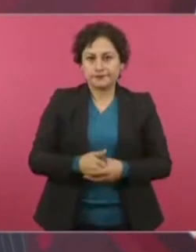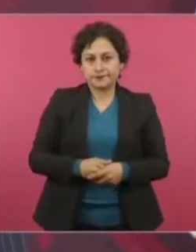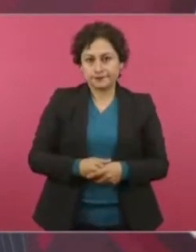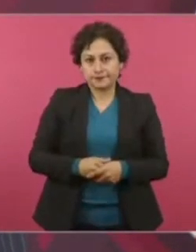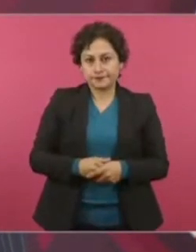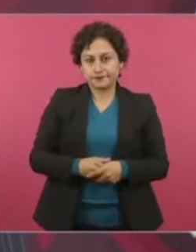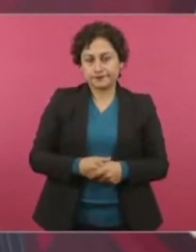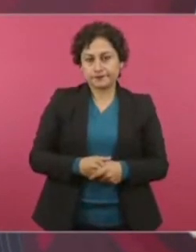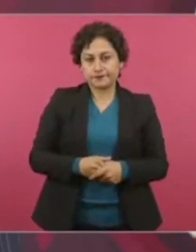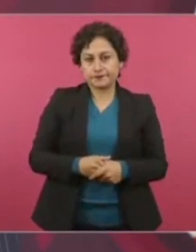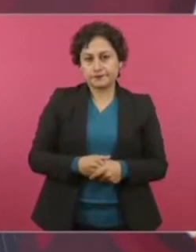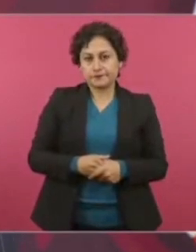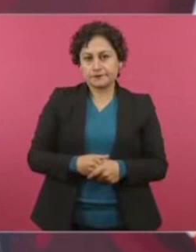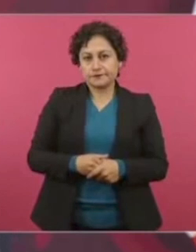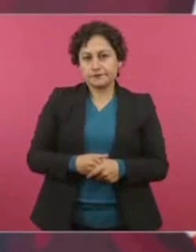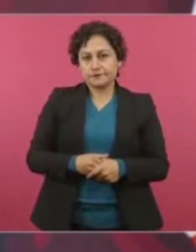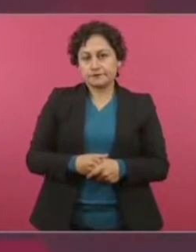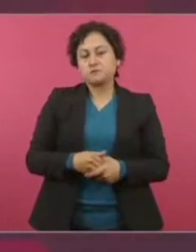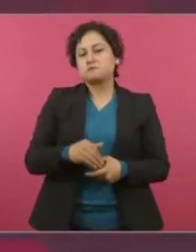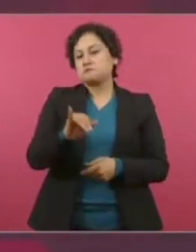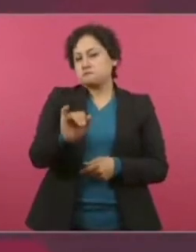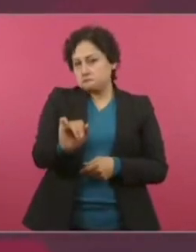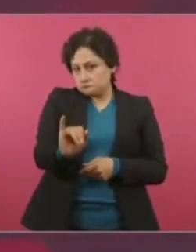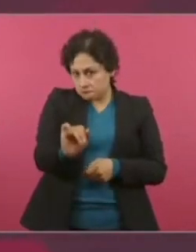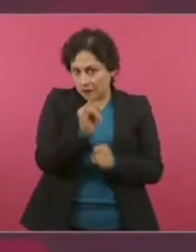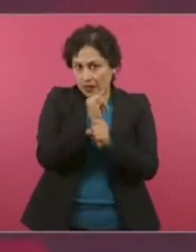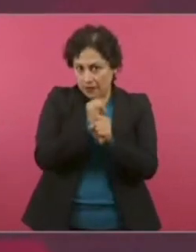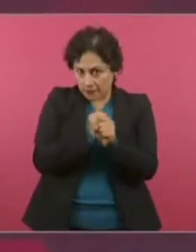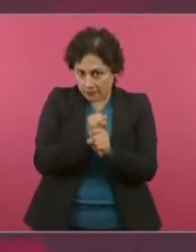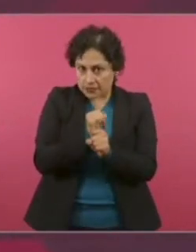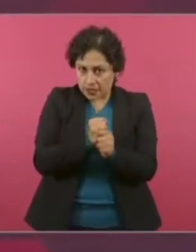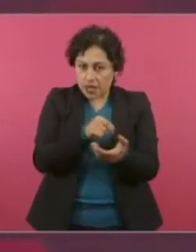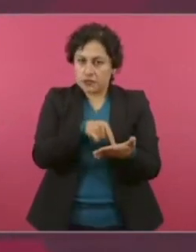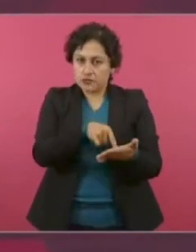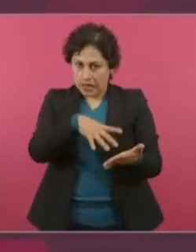y sí hay algunos avances